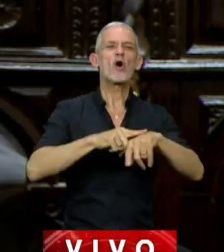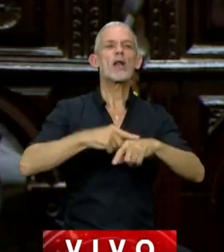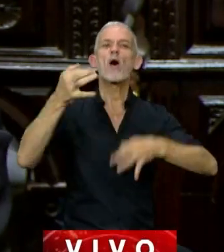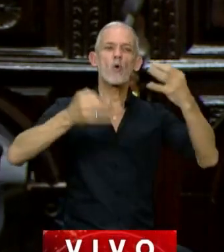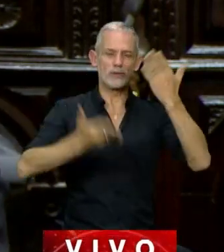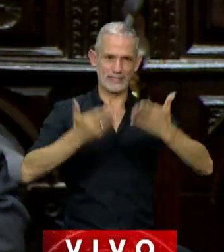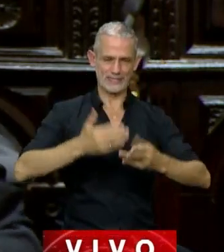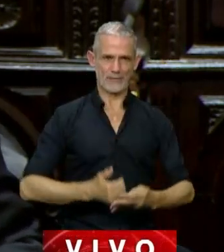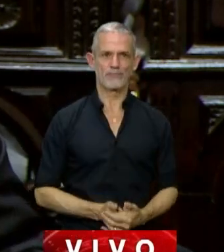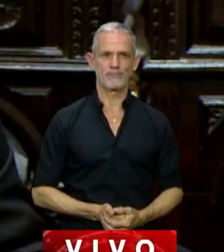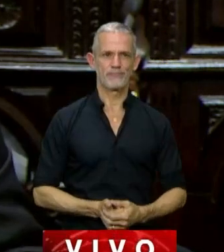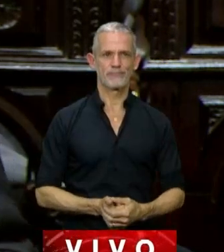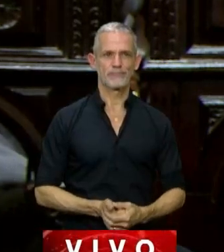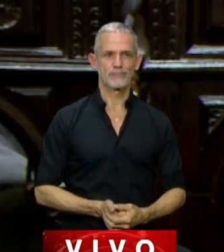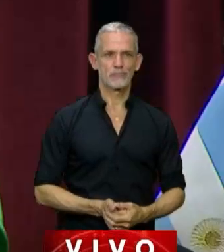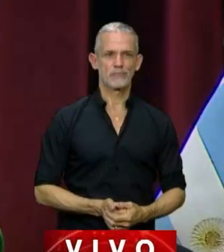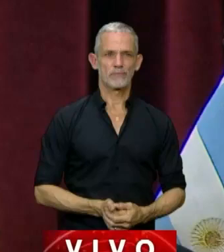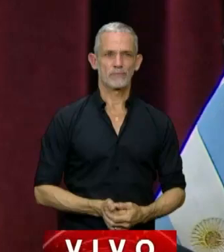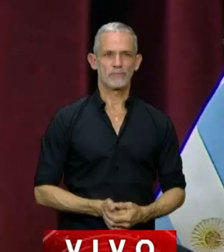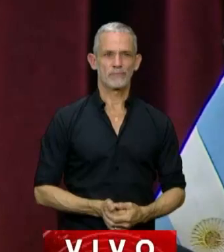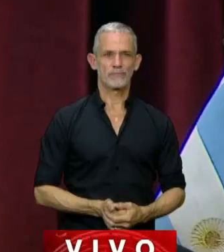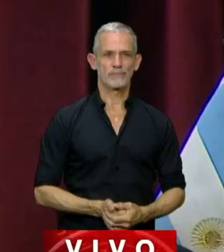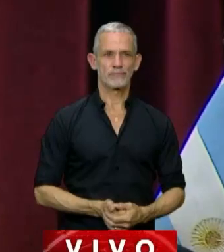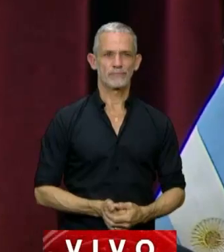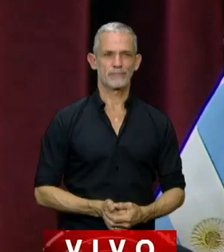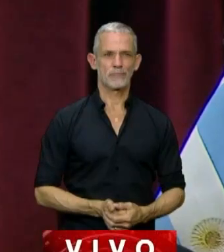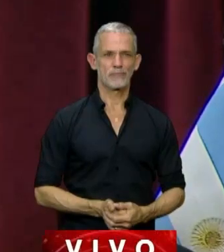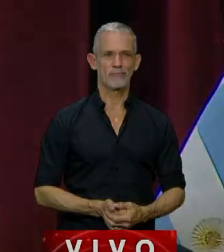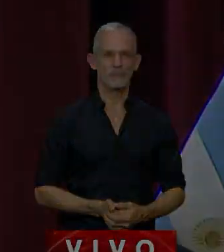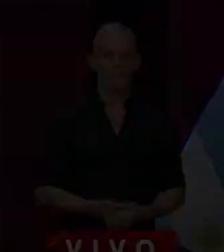justicia. Gracias. Gracias, diputado.